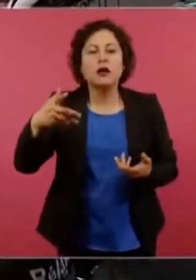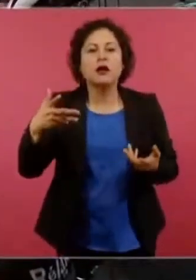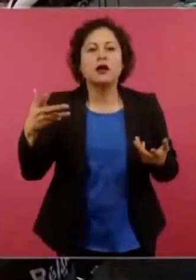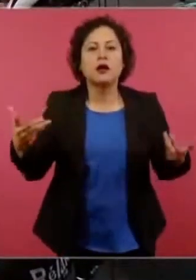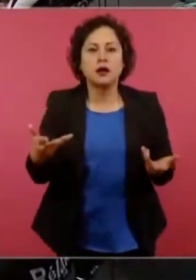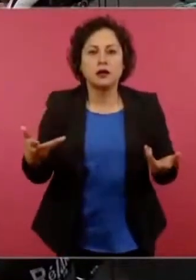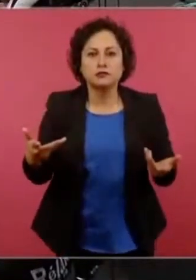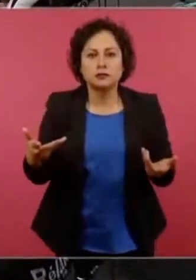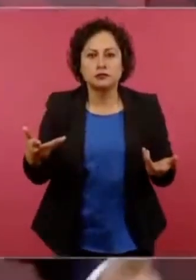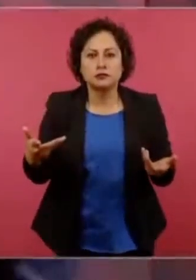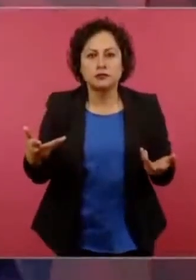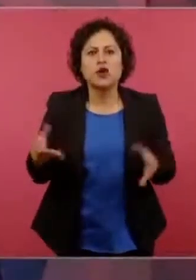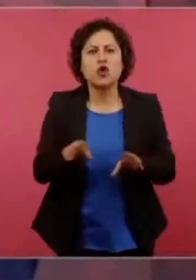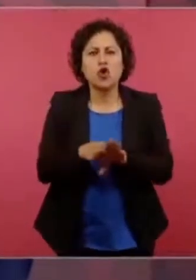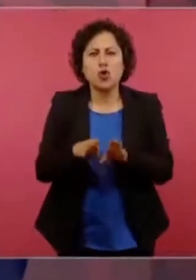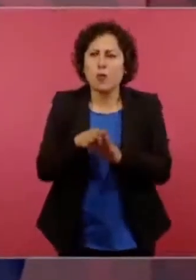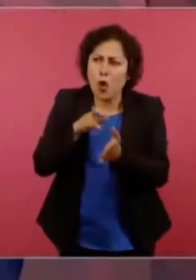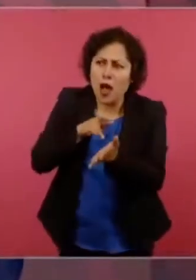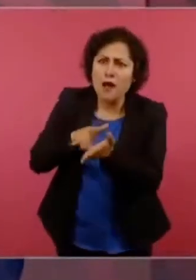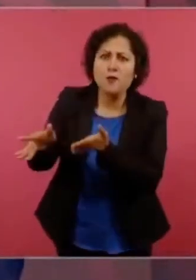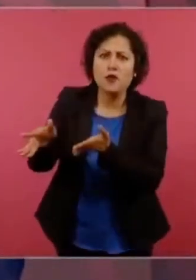Eso fue lo que dijo Fox